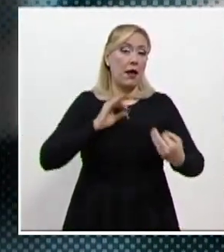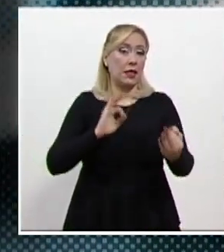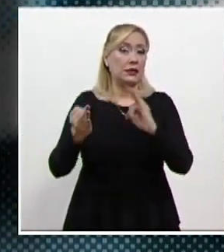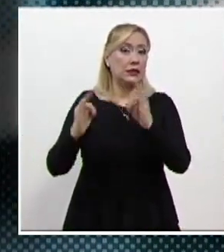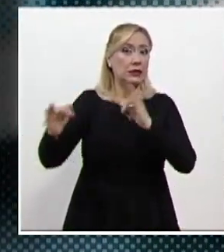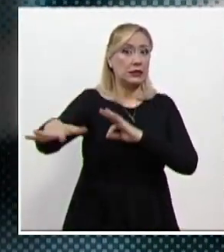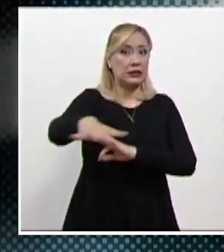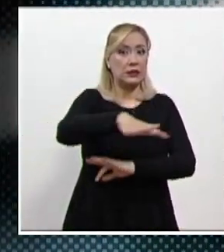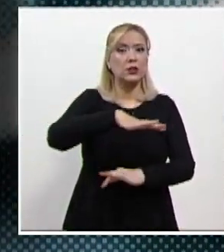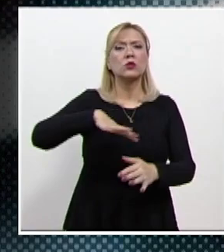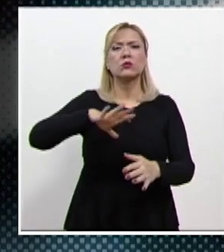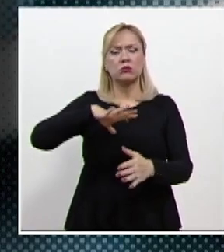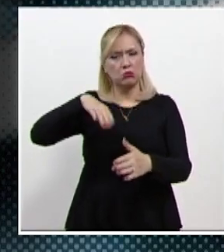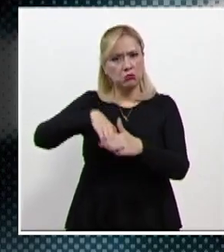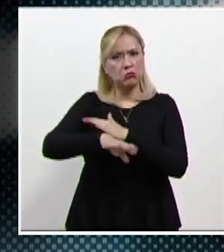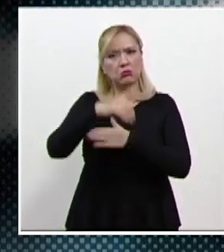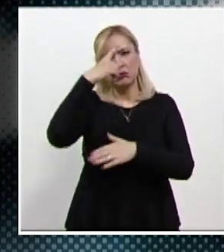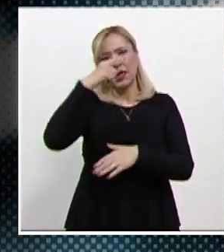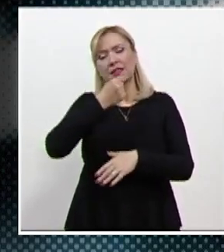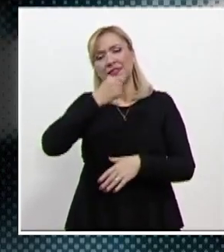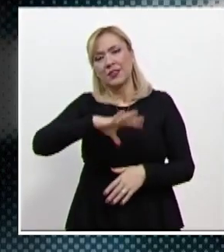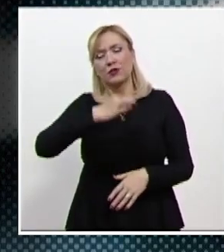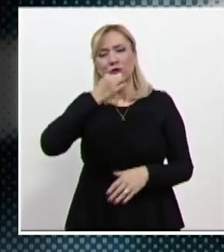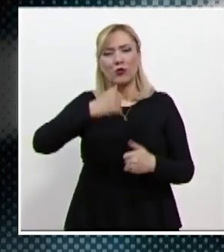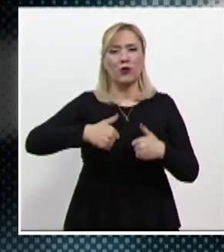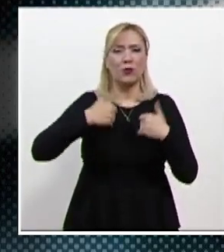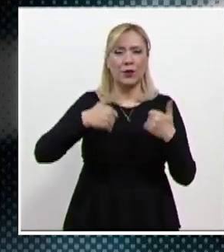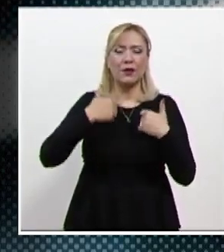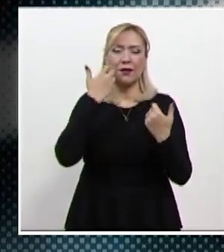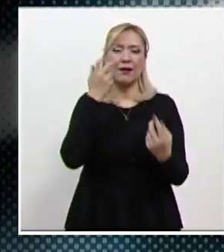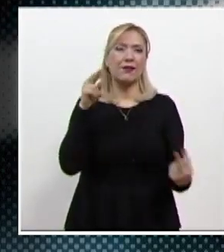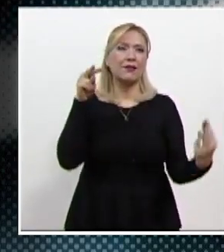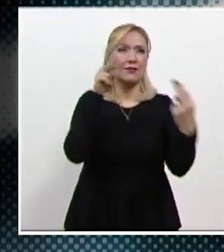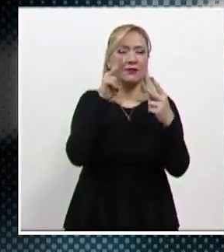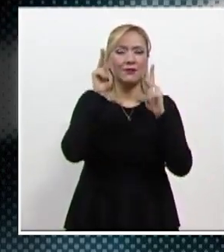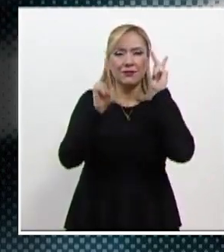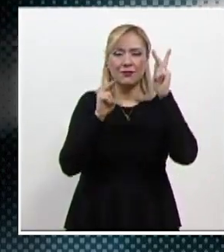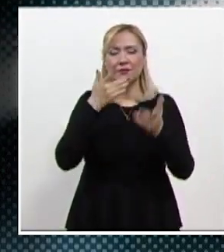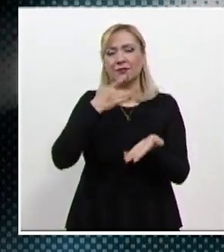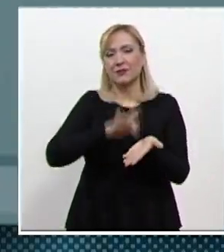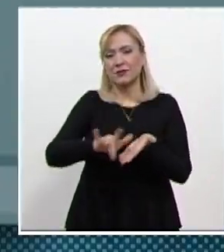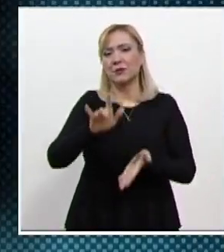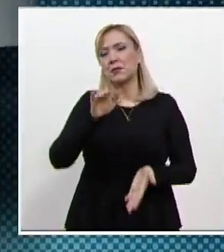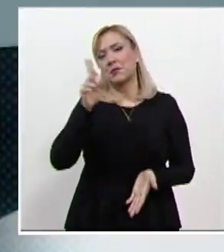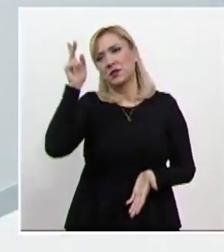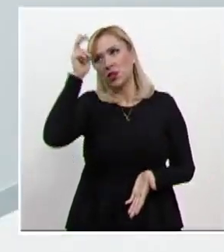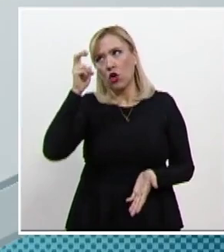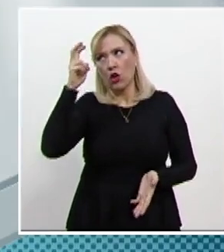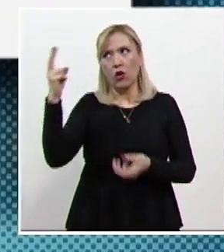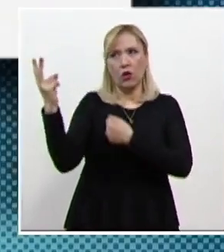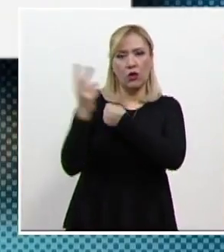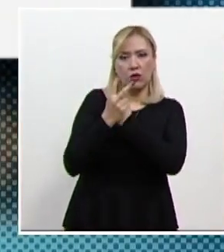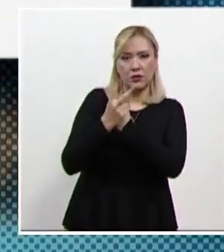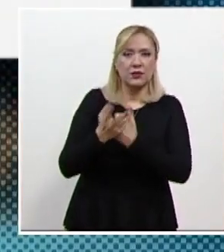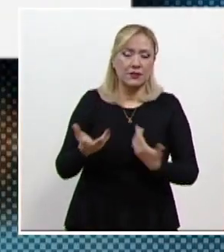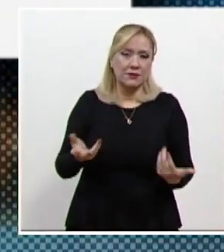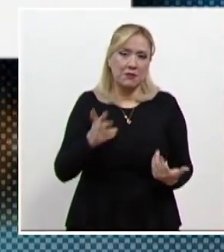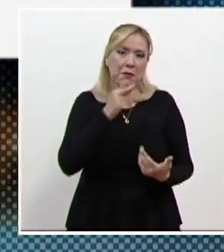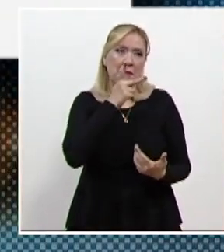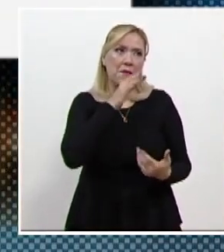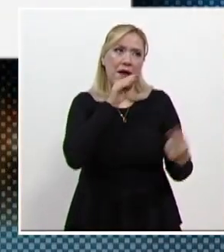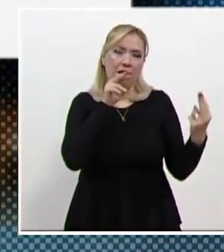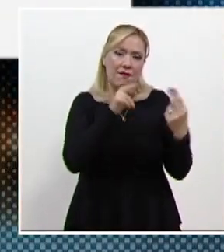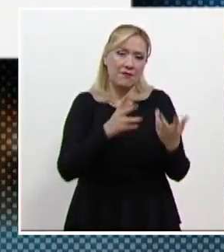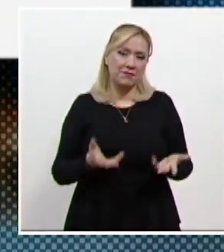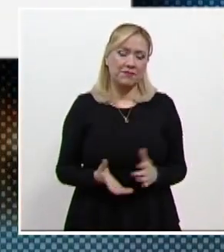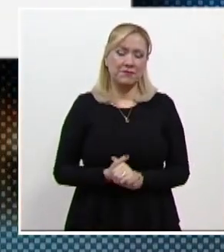con espacios seguros para niñas, niños y adolescentes y con el apoyo de especialistas. Durante 2023,